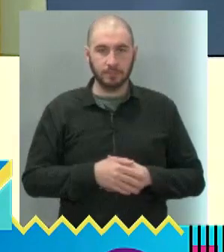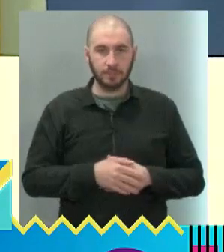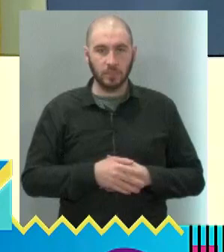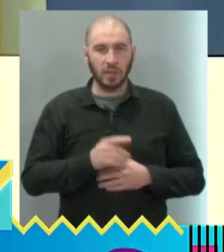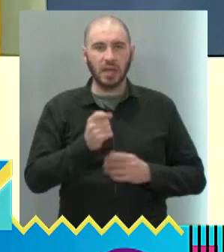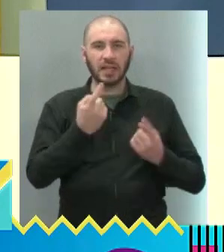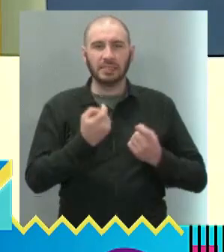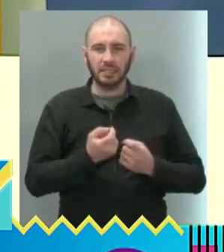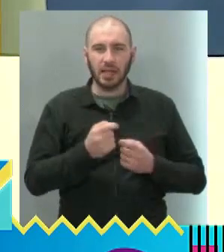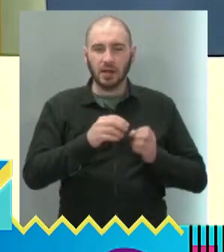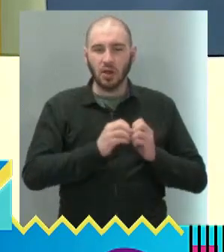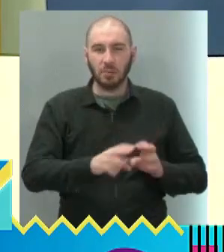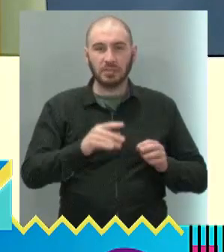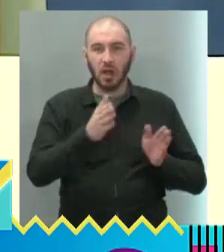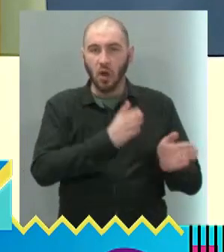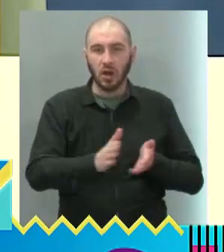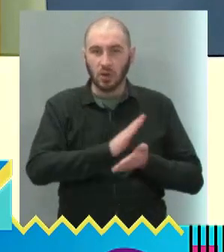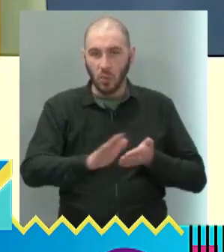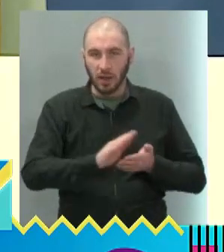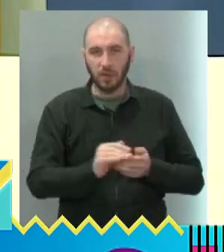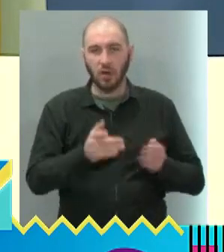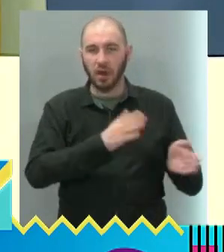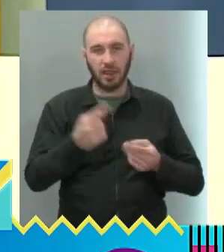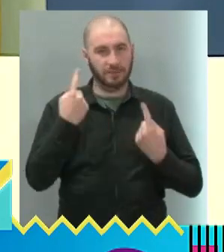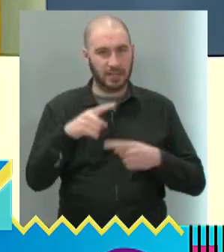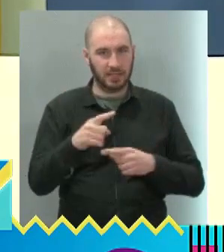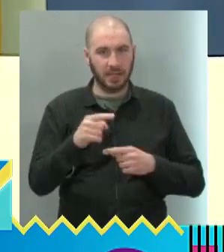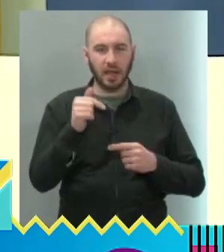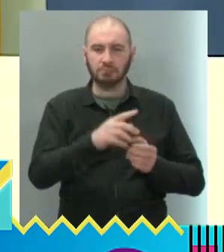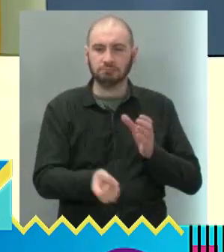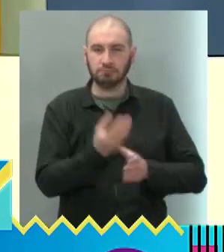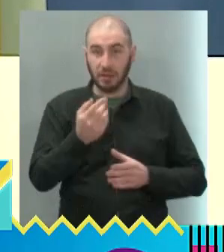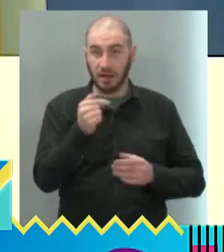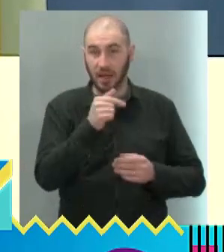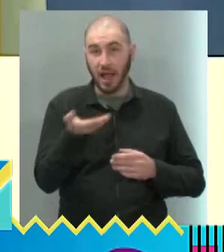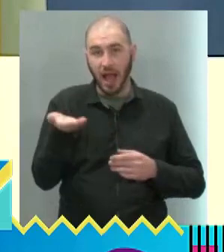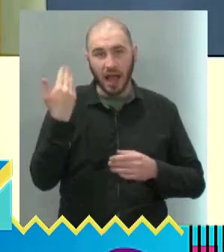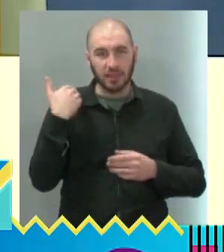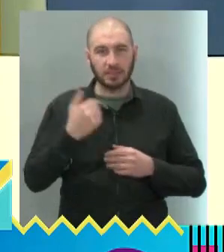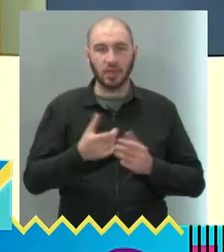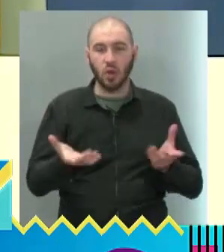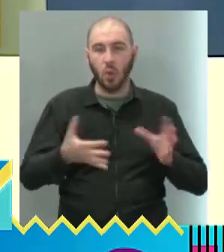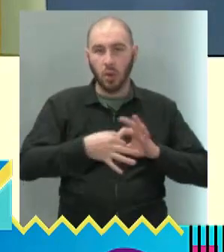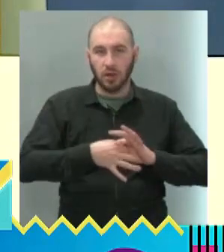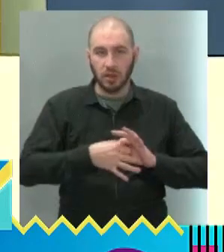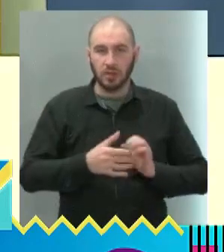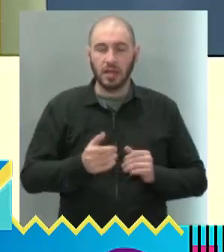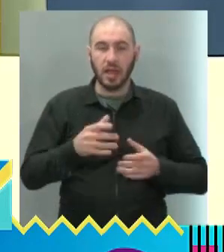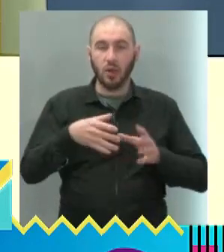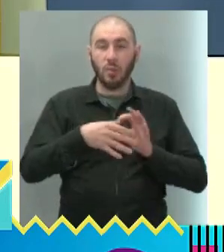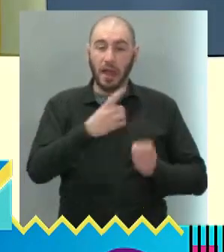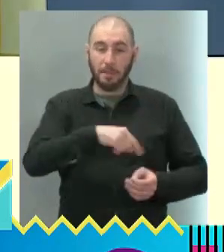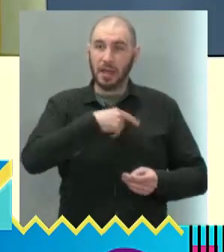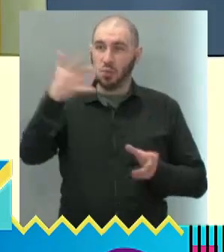que se llama la implementación de un orden nuevo, un orden distinto. Había que conformar esto que había sido una unidad, que era el Imperio